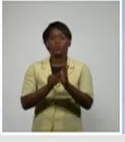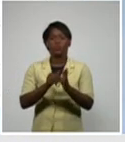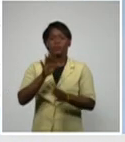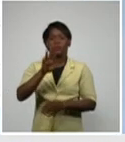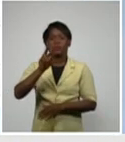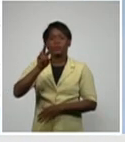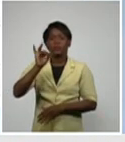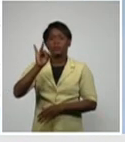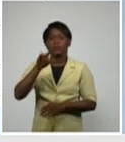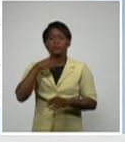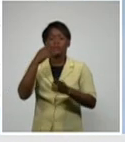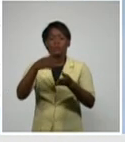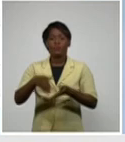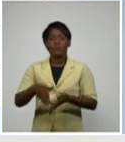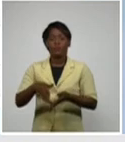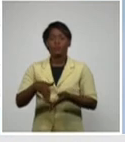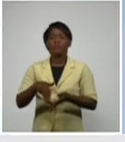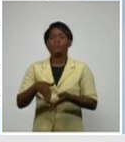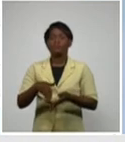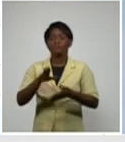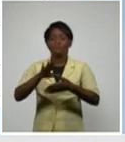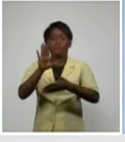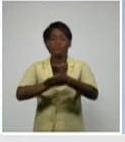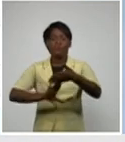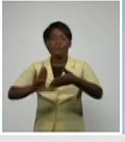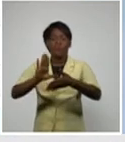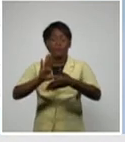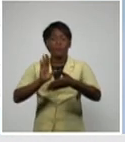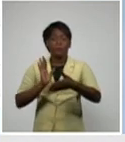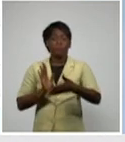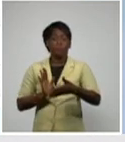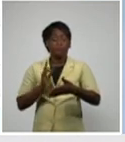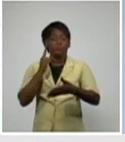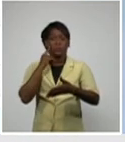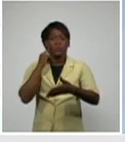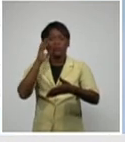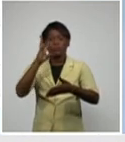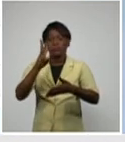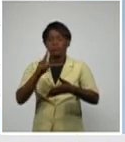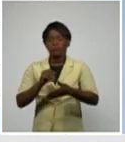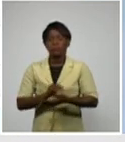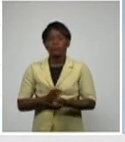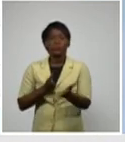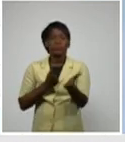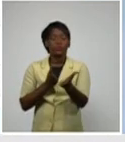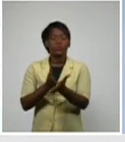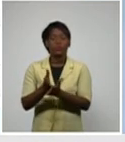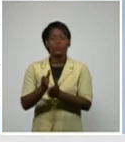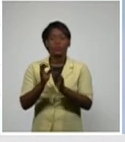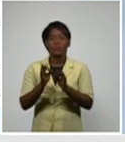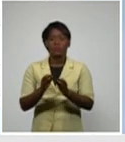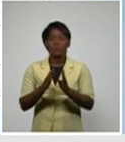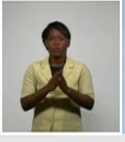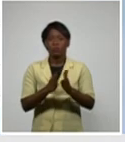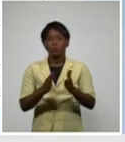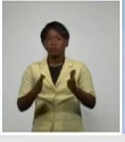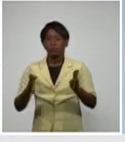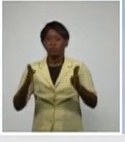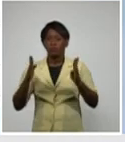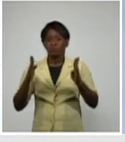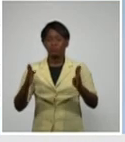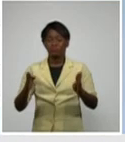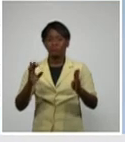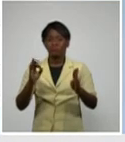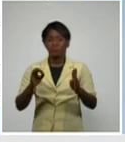1.208.528 fallecidos en nuestra región. Y como se ha mantenido durante toda la pandemia con la